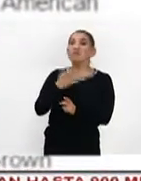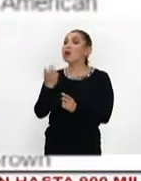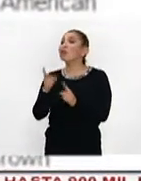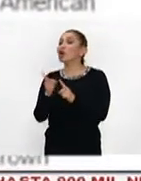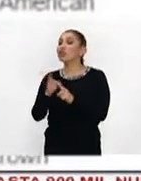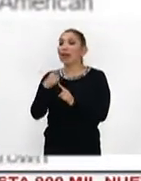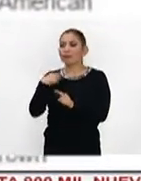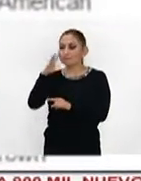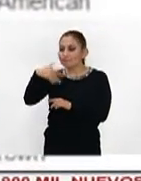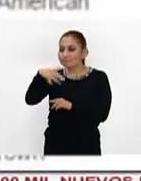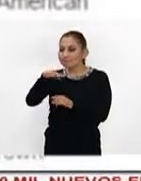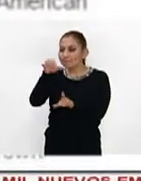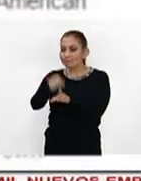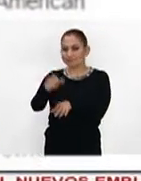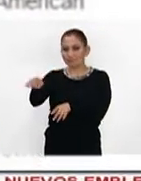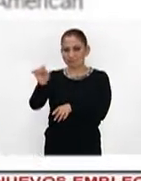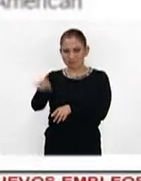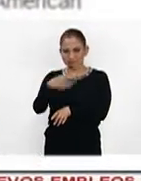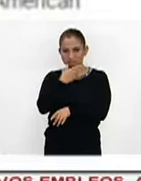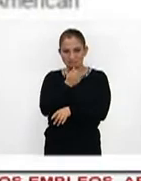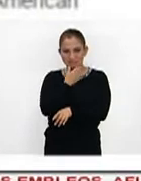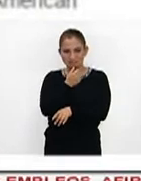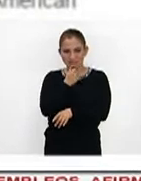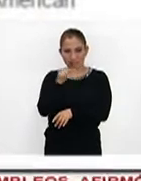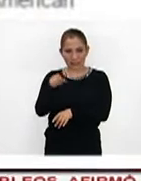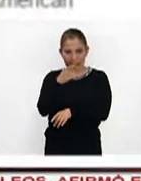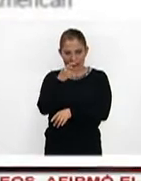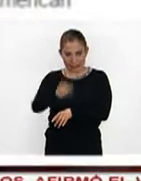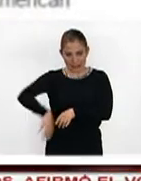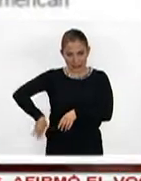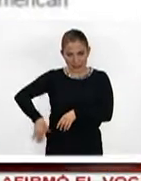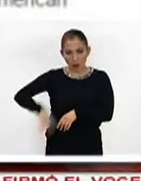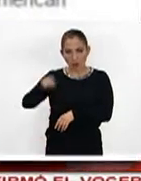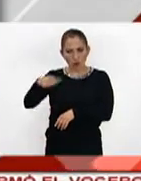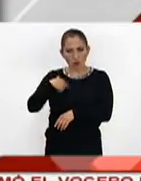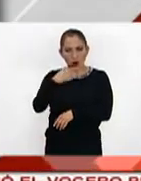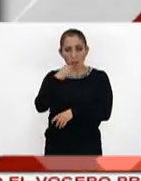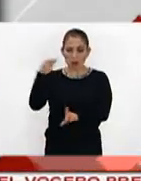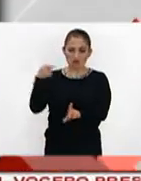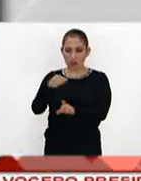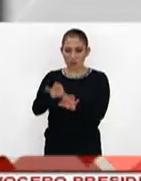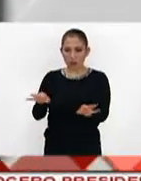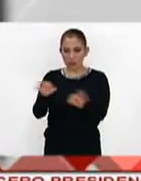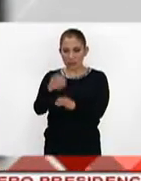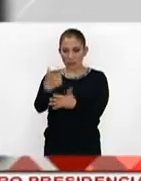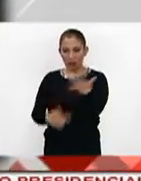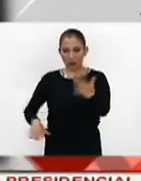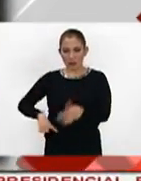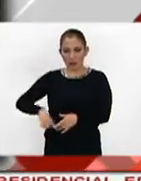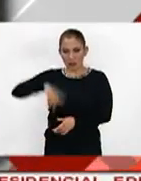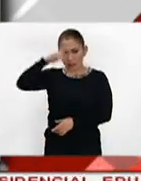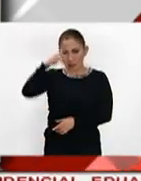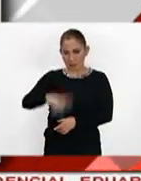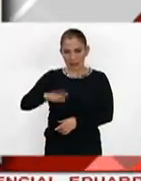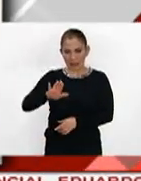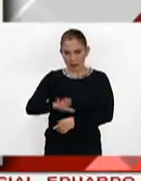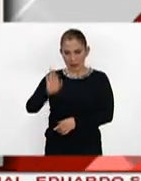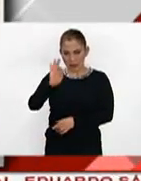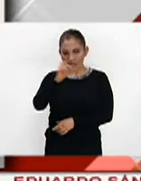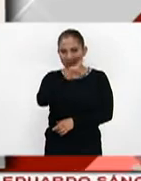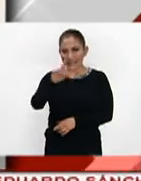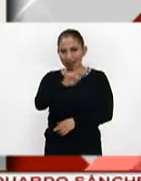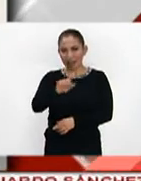información para dar con el paradero de este que, como le digo, uno de los objetivos prioritarios del gobierno federal,